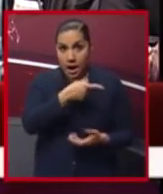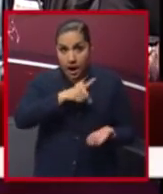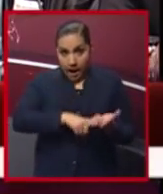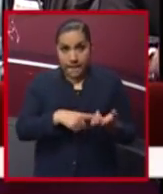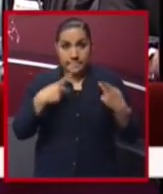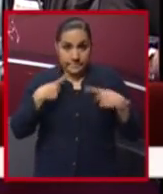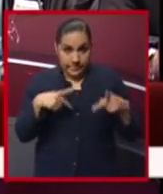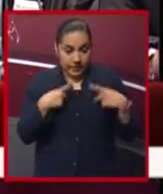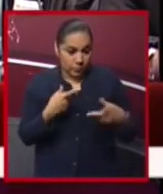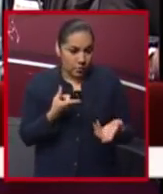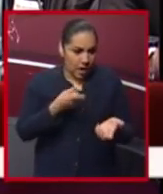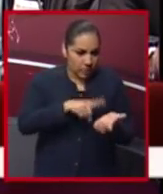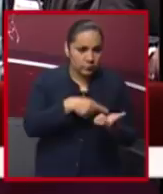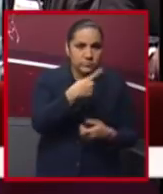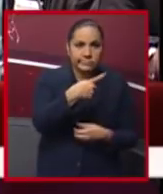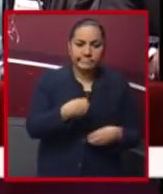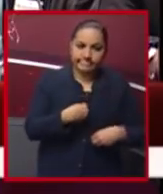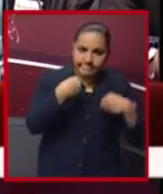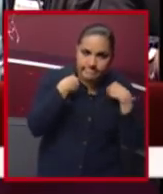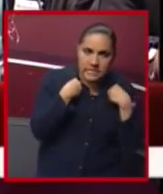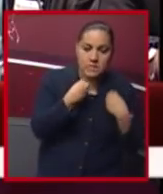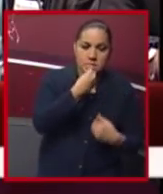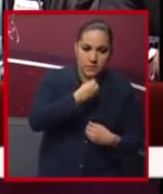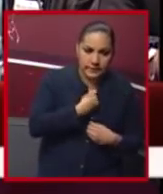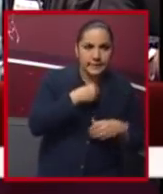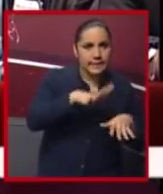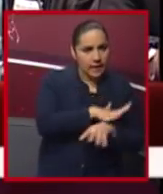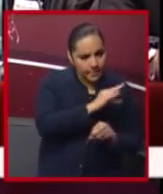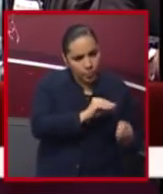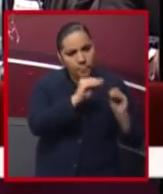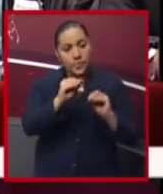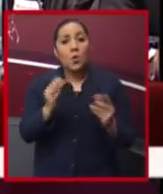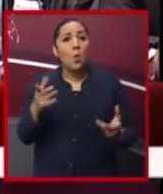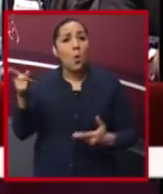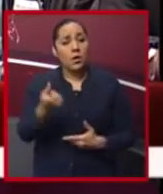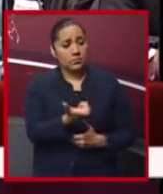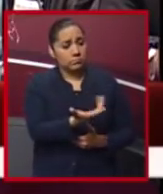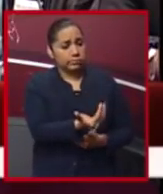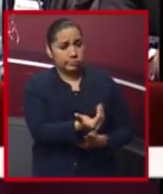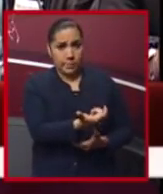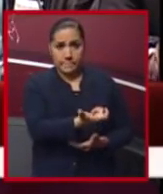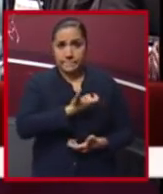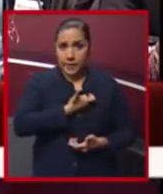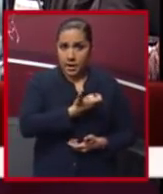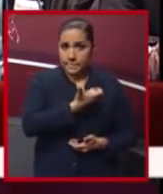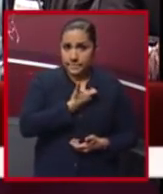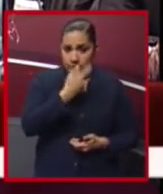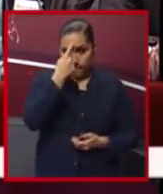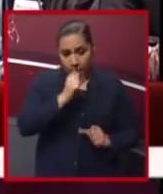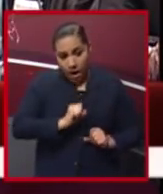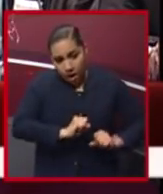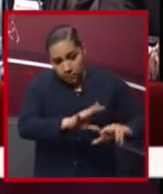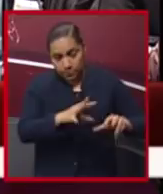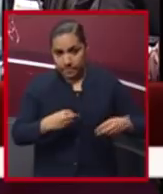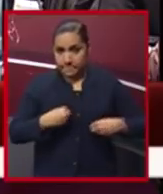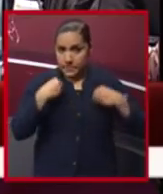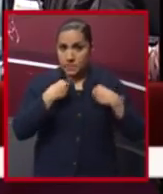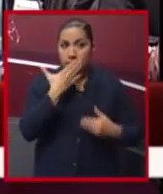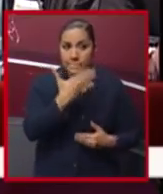forzado, interno y pago de derecho de piso, desaparición y otros más han fomentado la inseguridad en todo el estado de Guerrero.